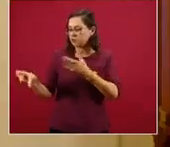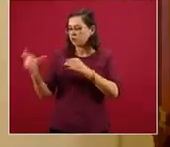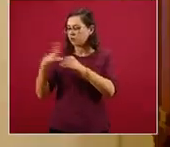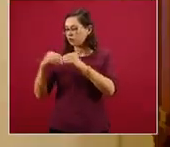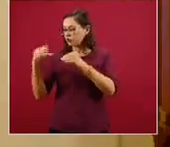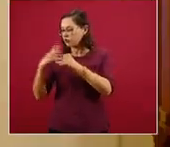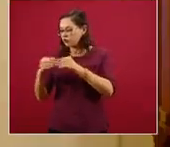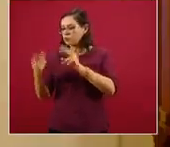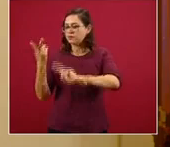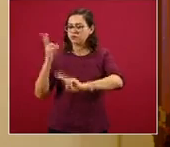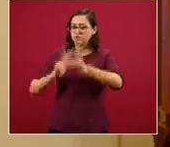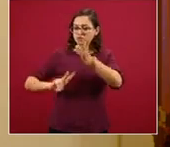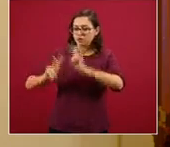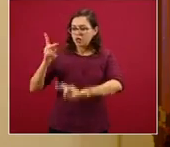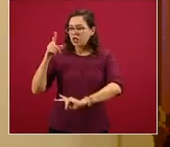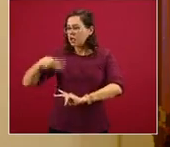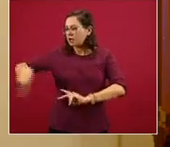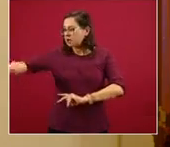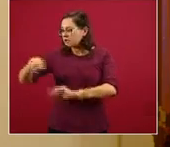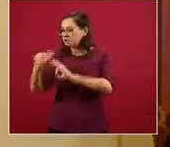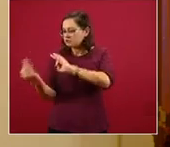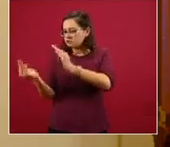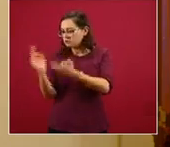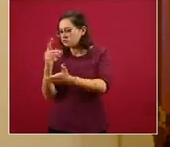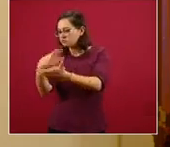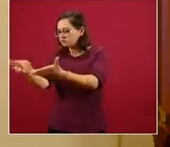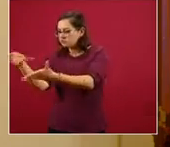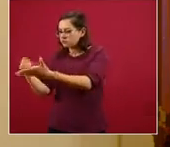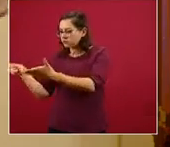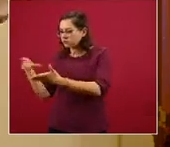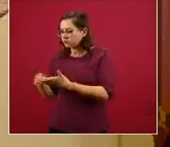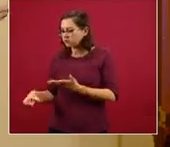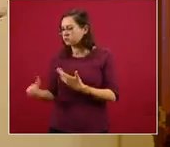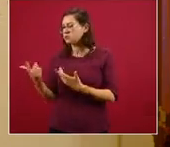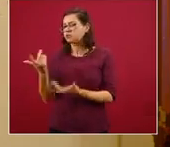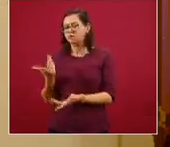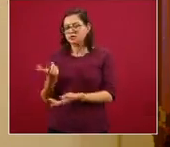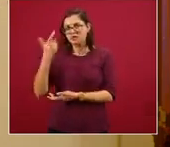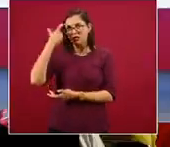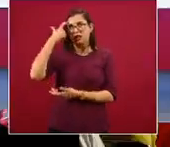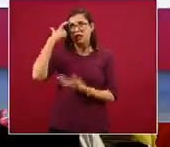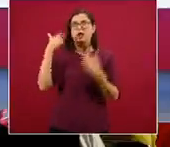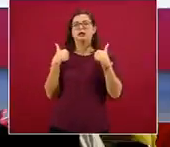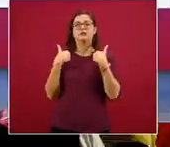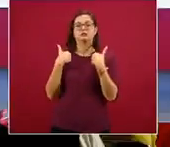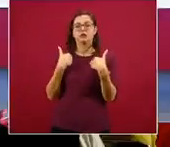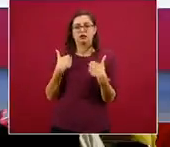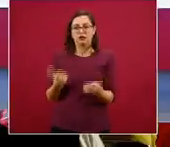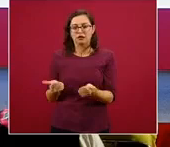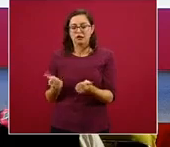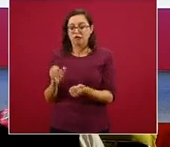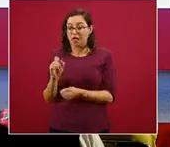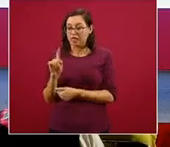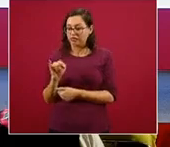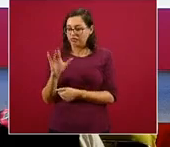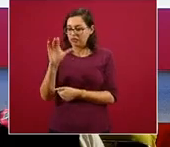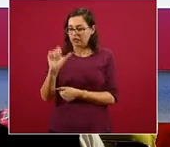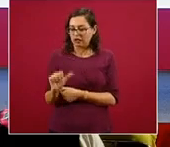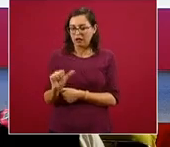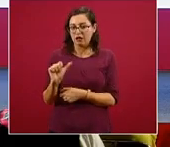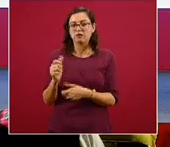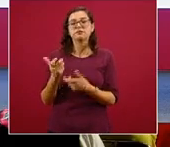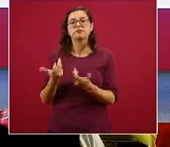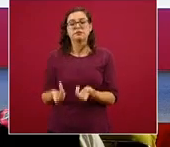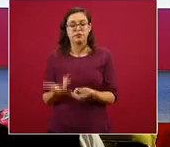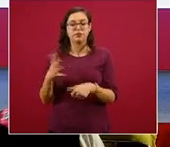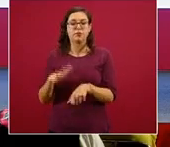productos campesinos, productos de pequeños productores, consumo informado, consumo con conciencia, consumo ético. Por eso, entre otros,